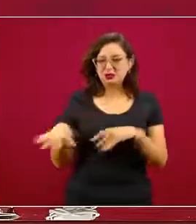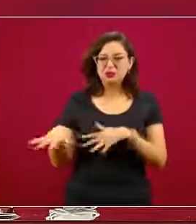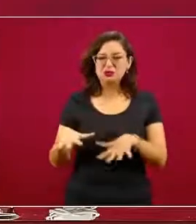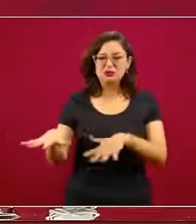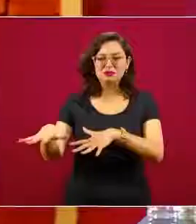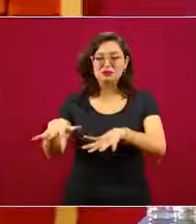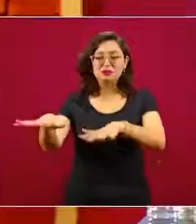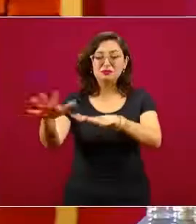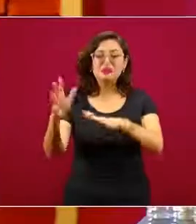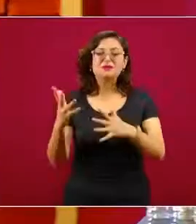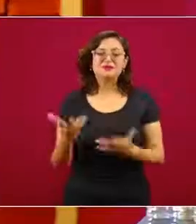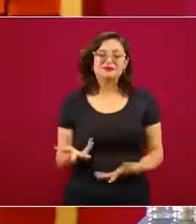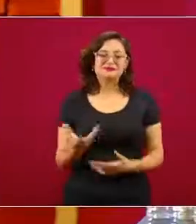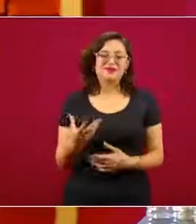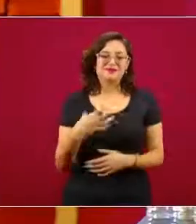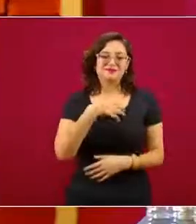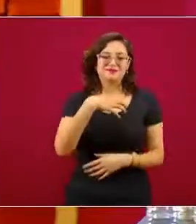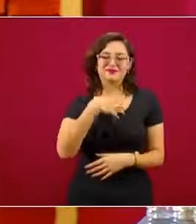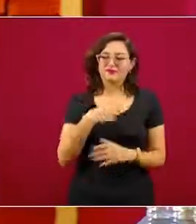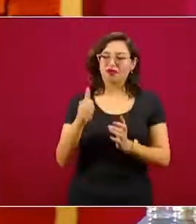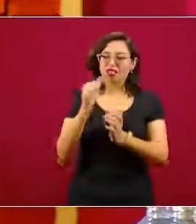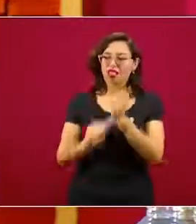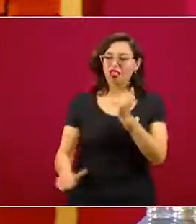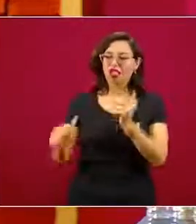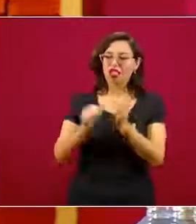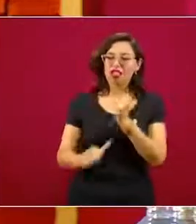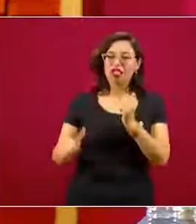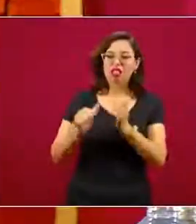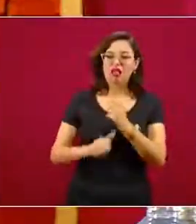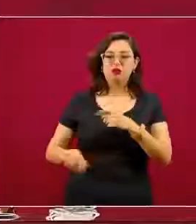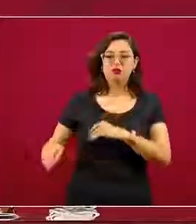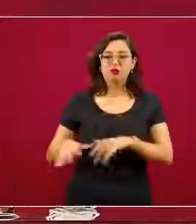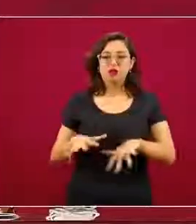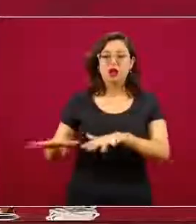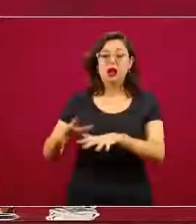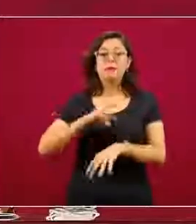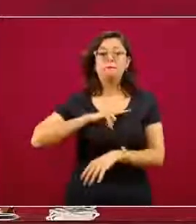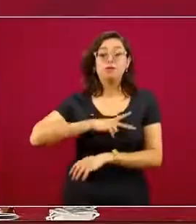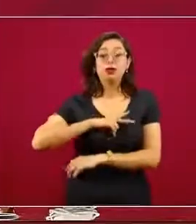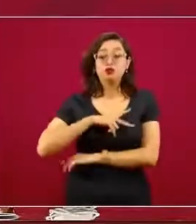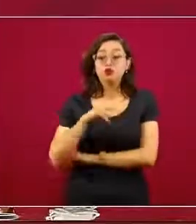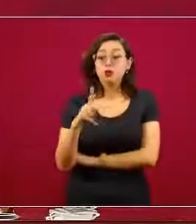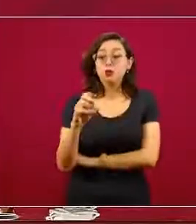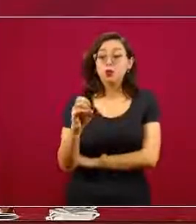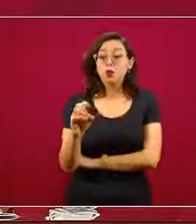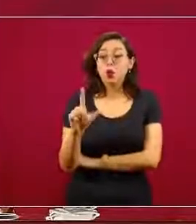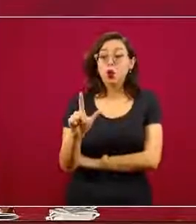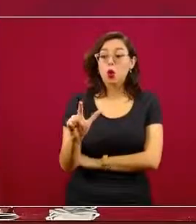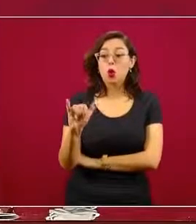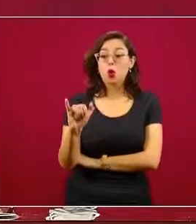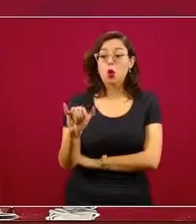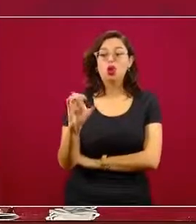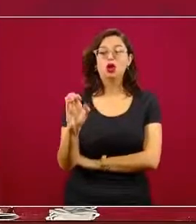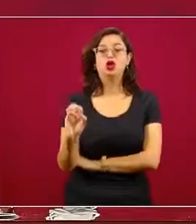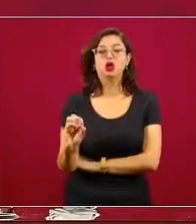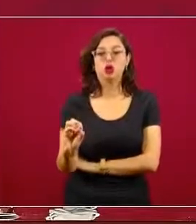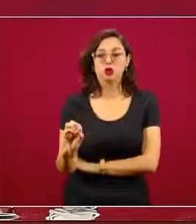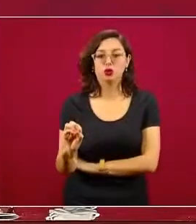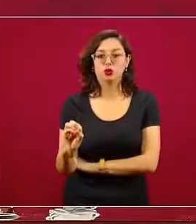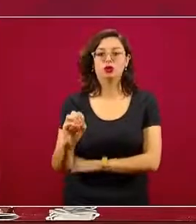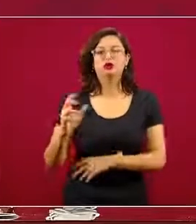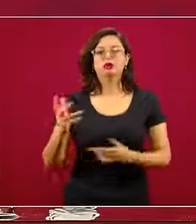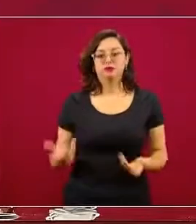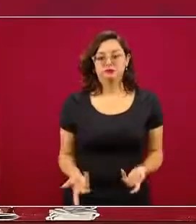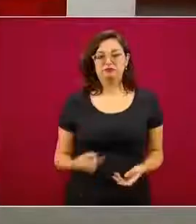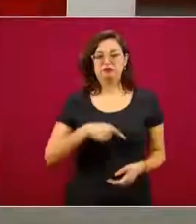silvestres que son contaminadas con materia fecal humana. Estoy hablando del virus de la polio como ejemplo de un virus que se propaga por